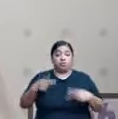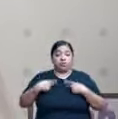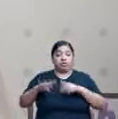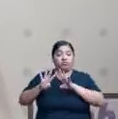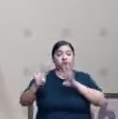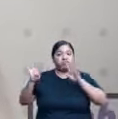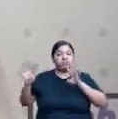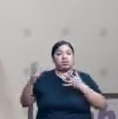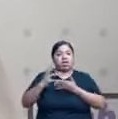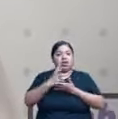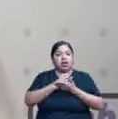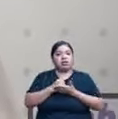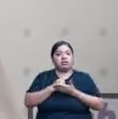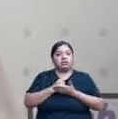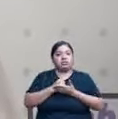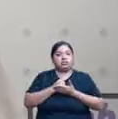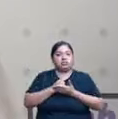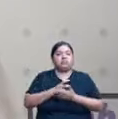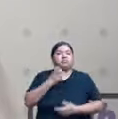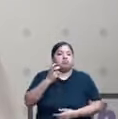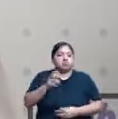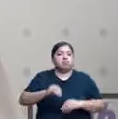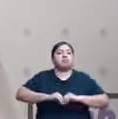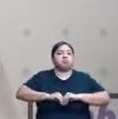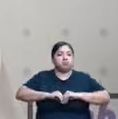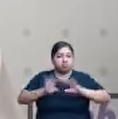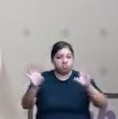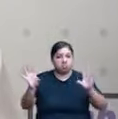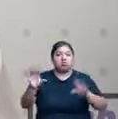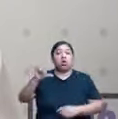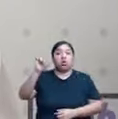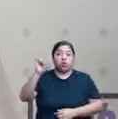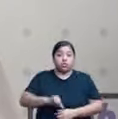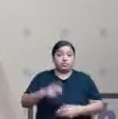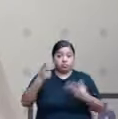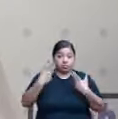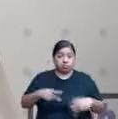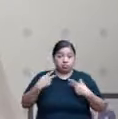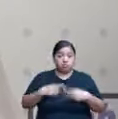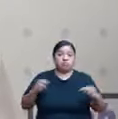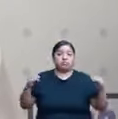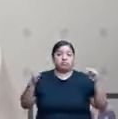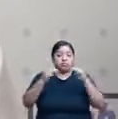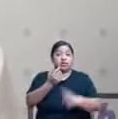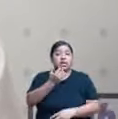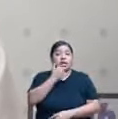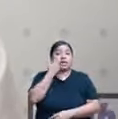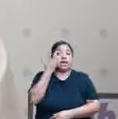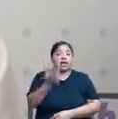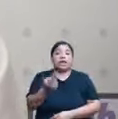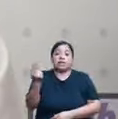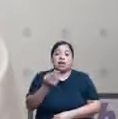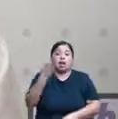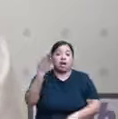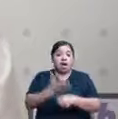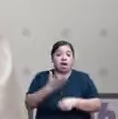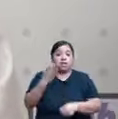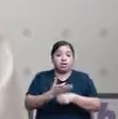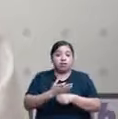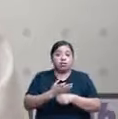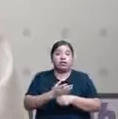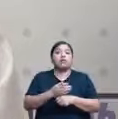debate. Es claro que ante la democracia que hoy exige la ciudadanía de Mixquiahuala, es momento del